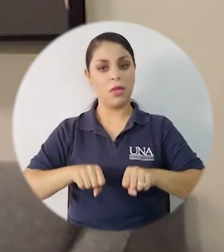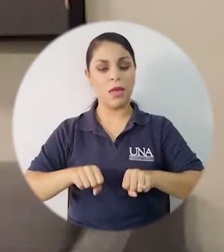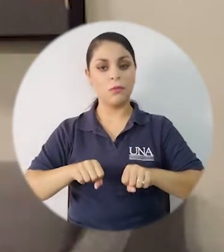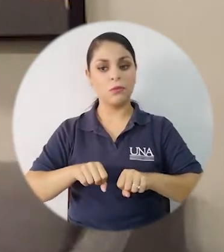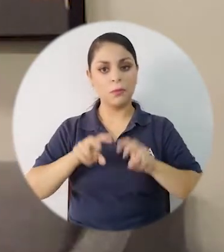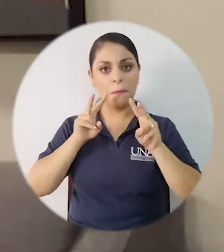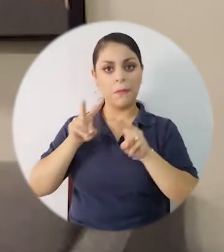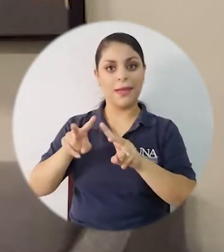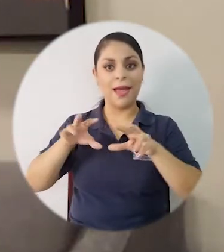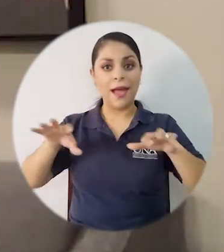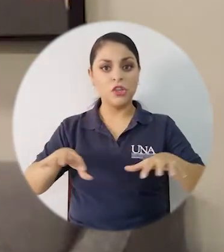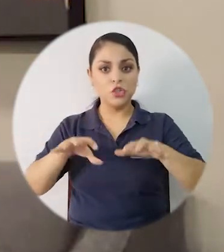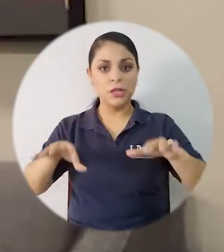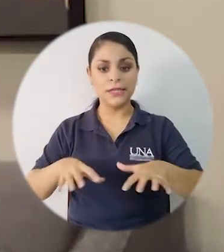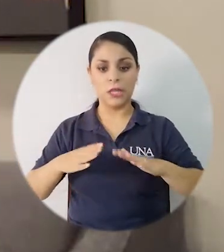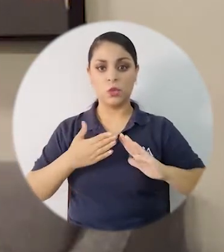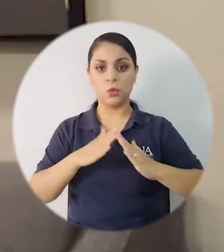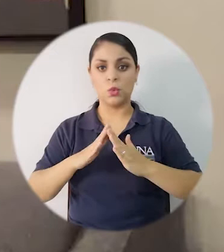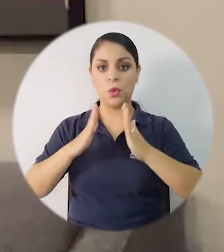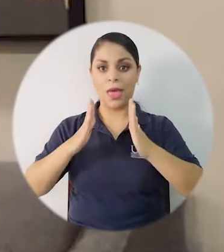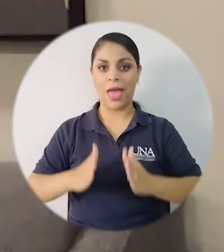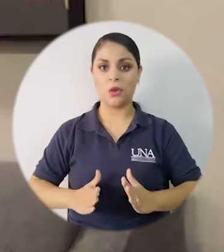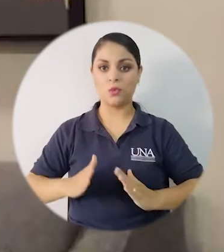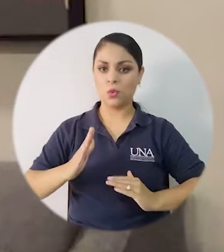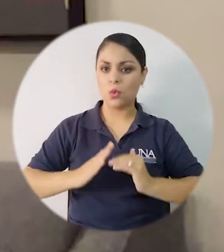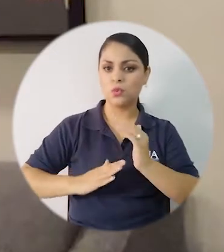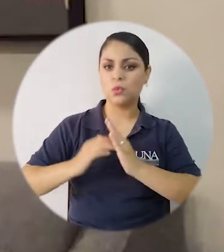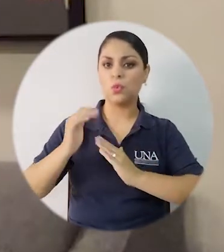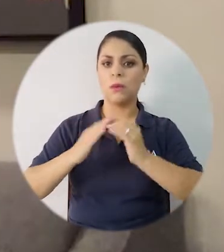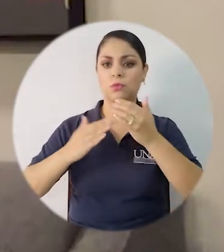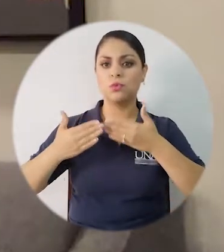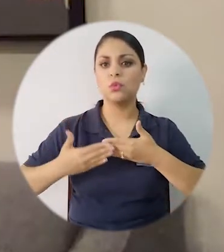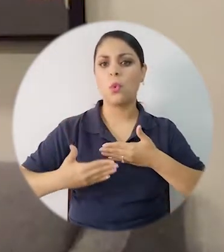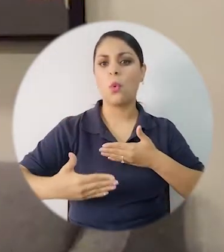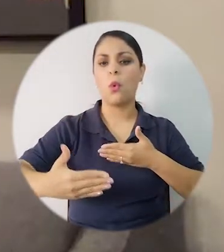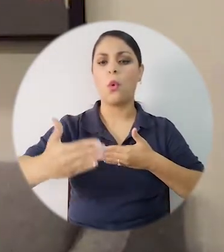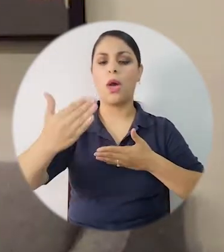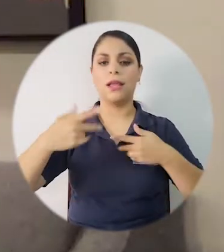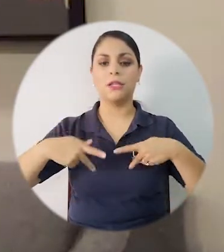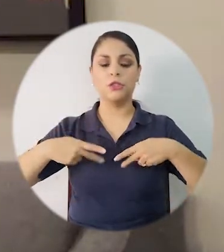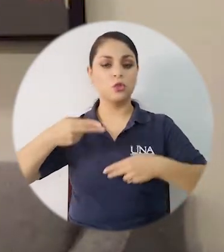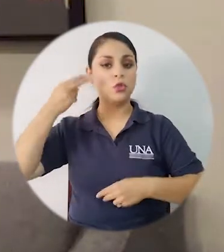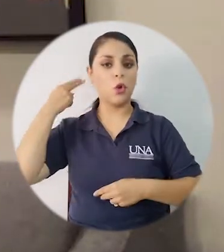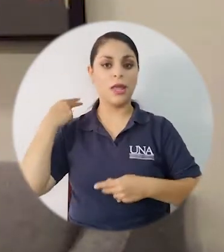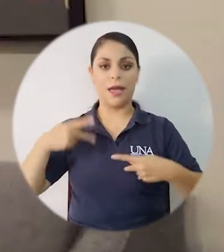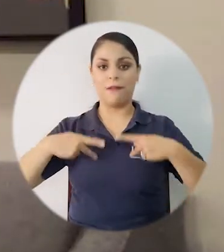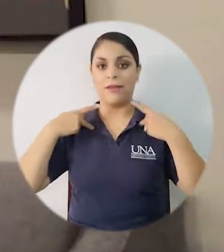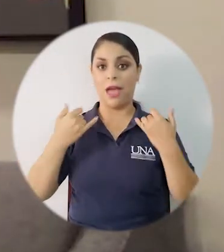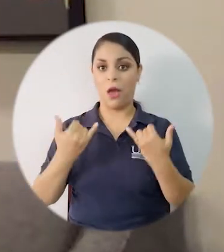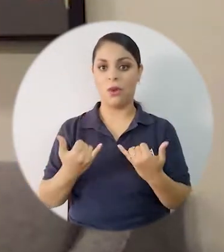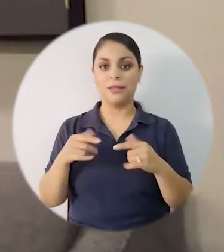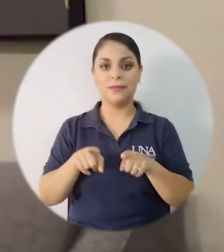que podamos ver todas esas acciones que como ciudadanos hemos construido a lo largo de nuestra historia y construimos hoy para este bicentenario.